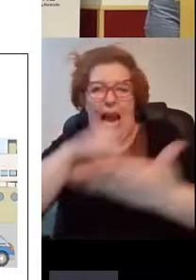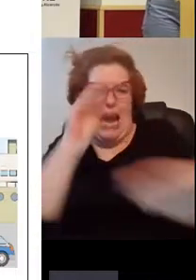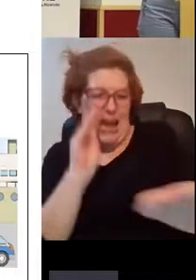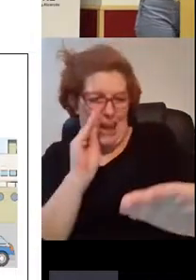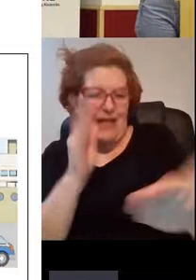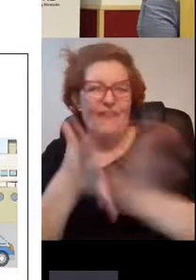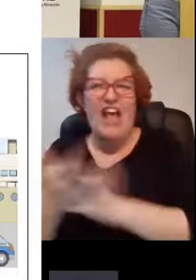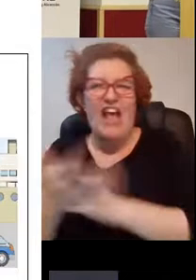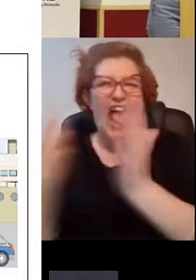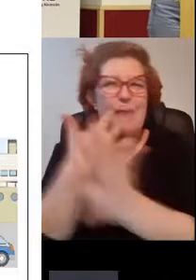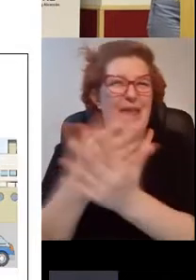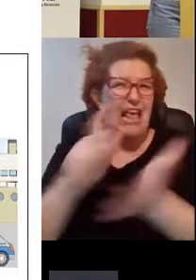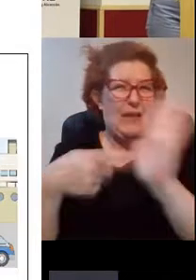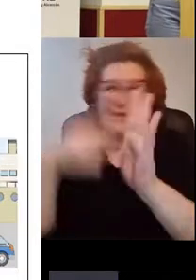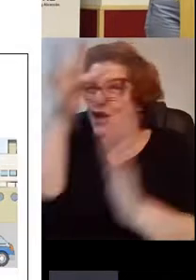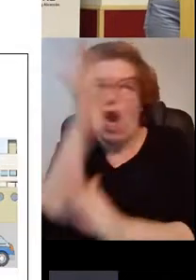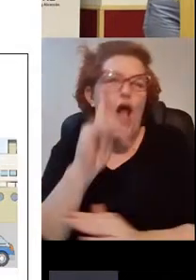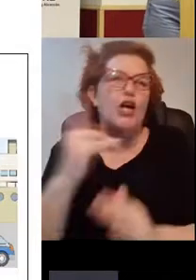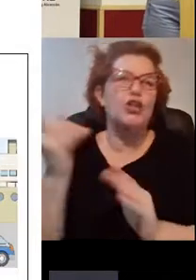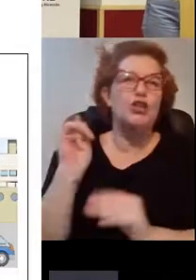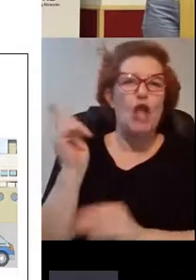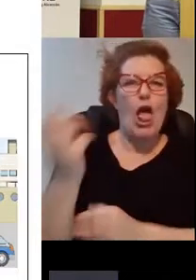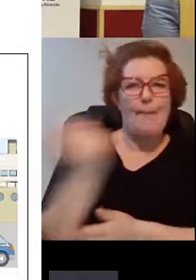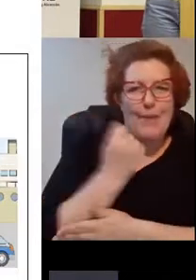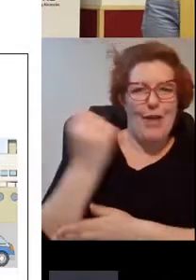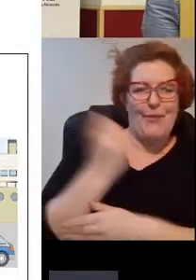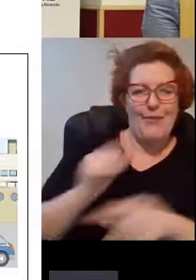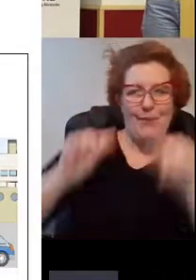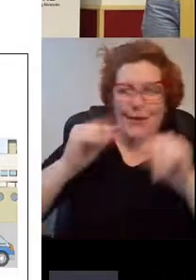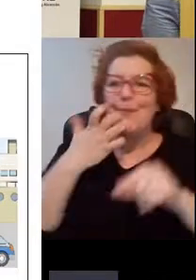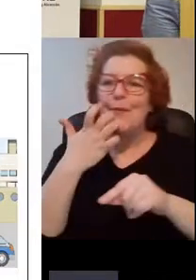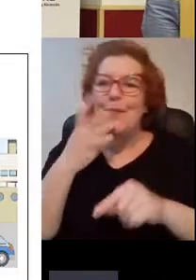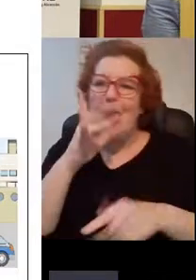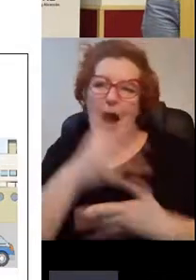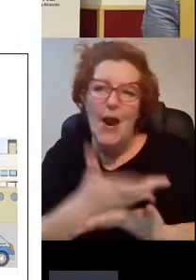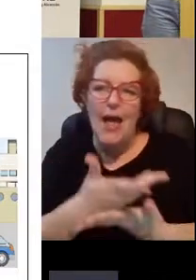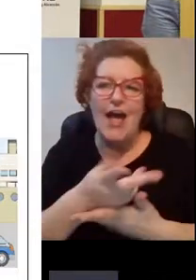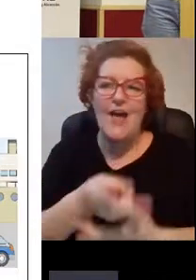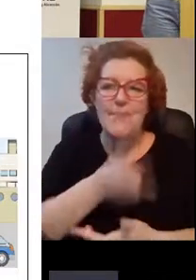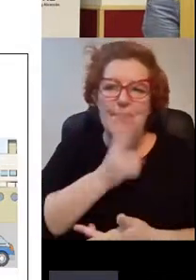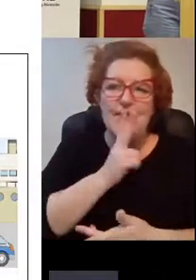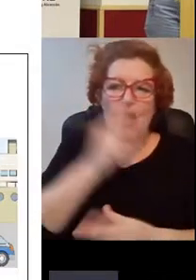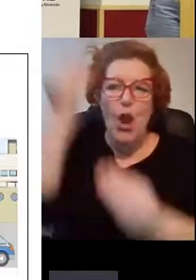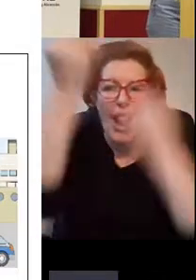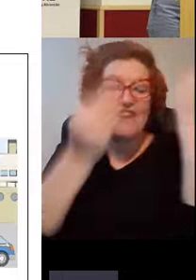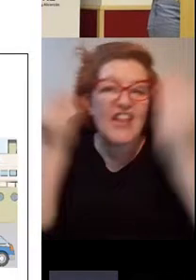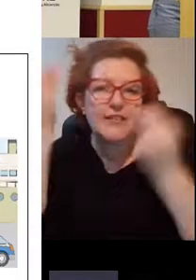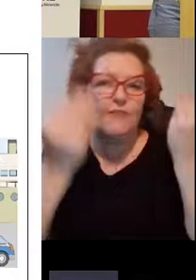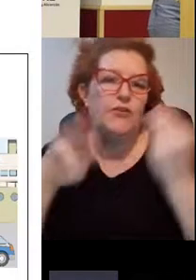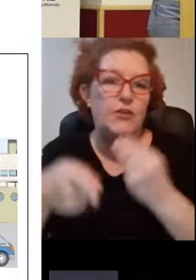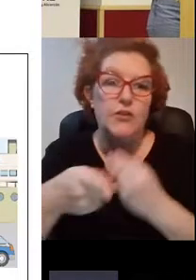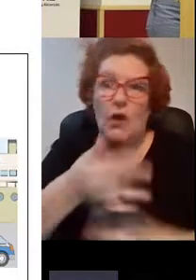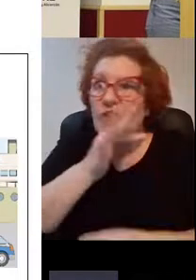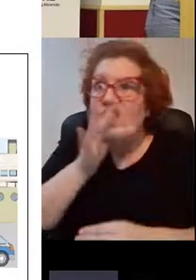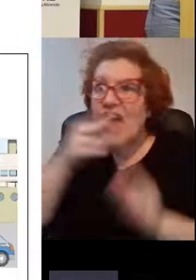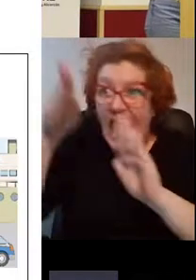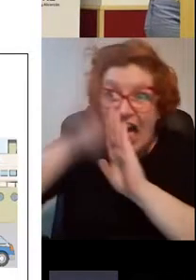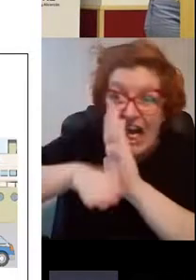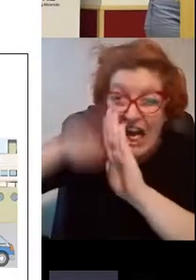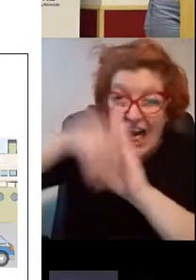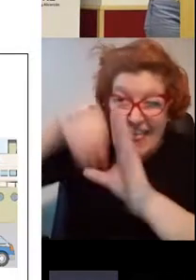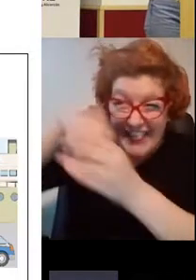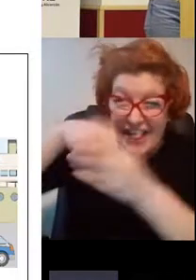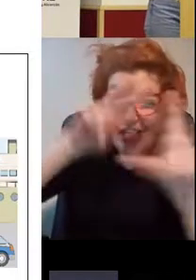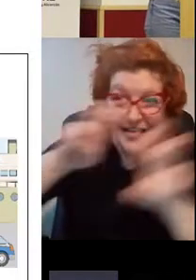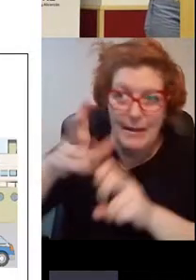que introducir el tema. Es lo que sucede aquí, por ejemplo, con los verbos reflexivos, que todavía no eran parte del temario, entonces